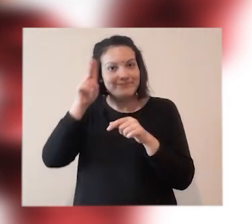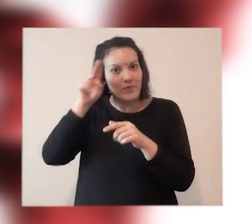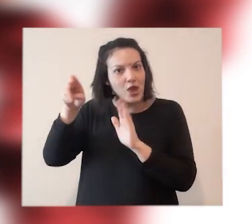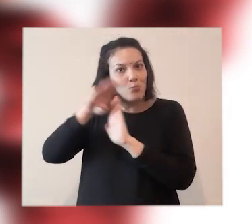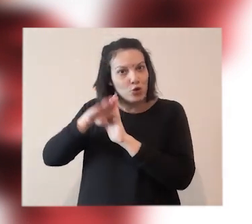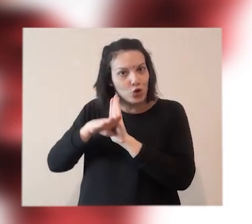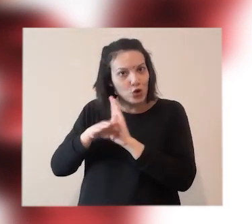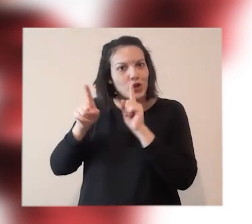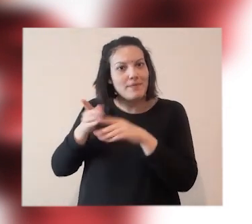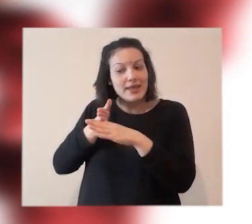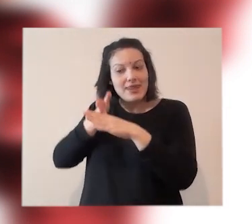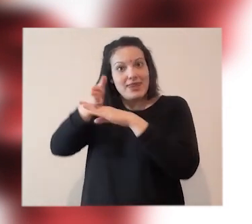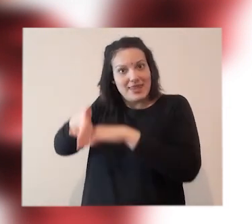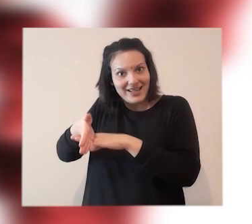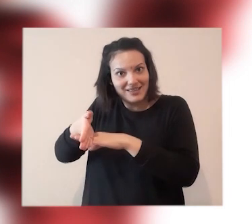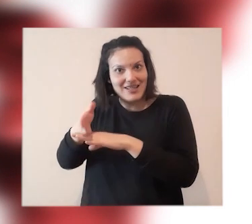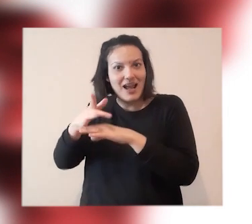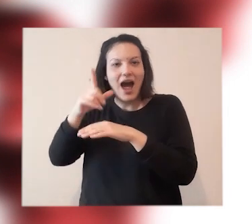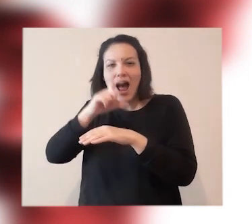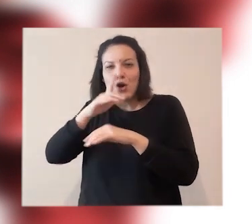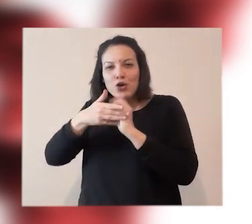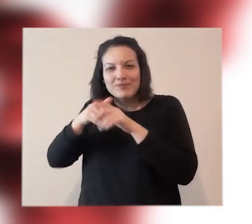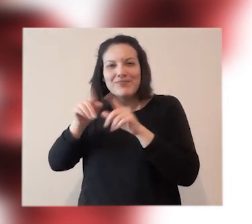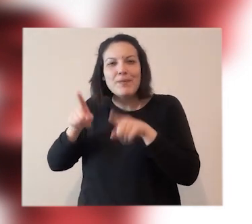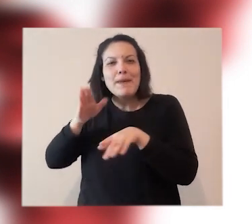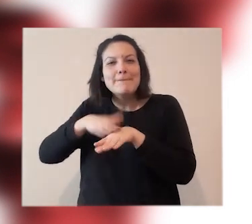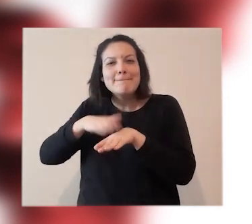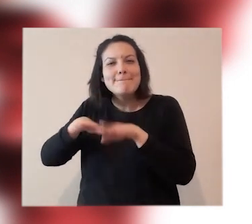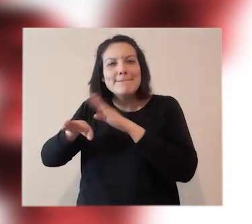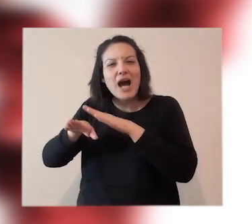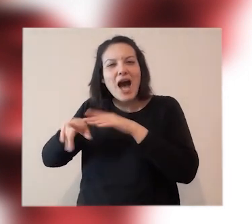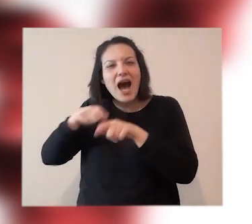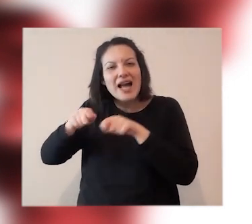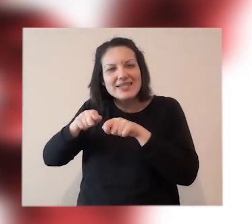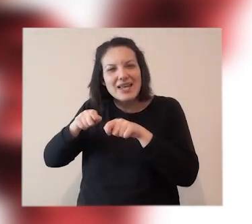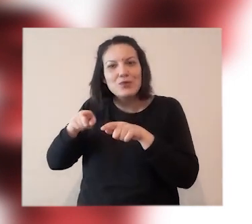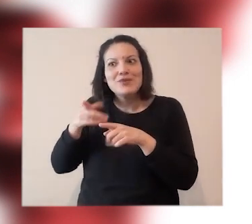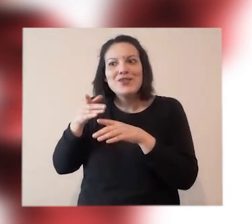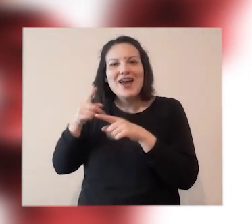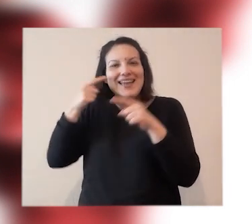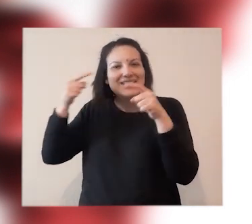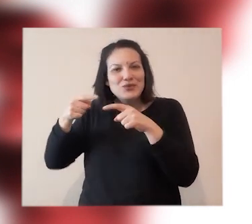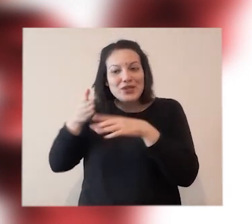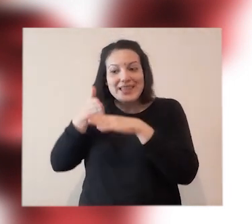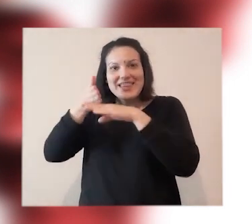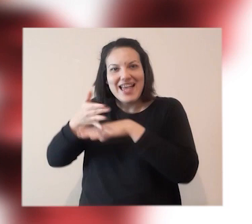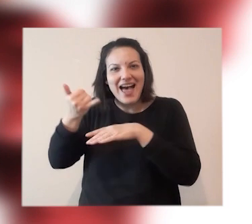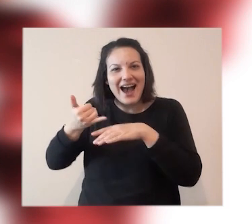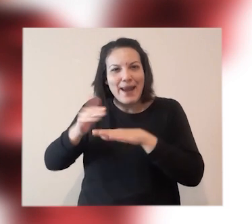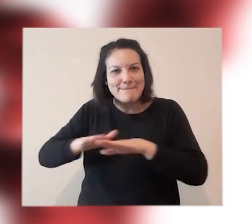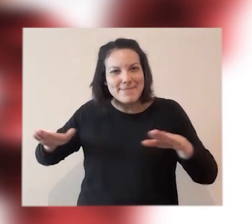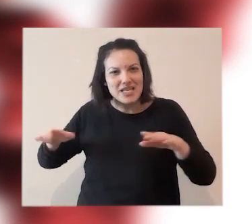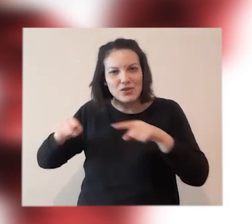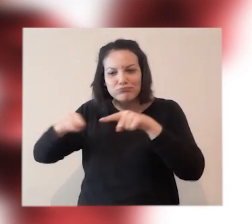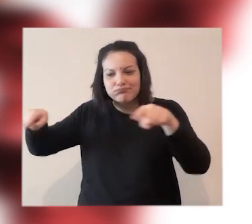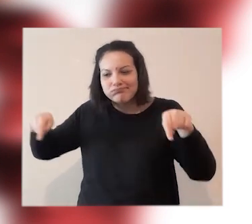el uso de alcohol al ingresar y desinfectar el calzado. Para eso las instituciones a la entrada tienen que tener, digamos, un